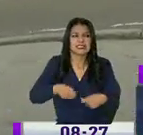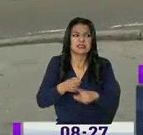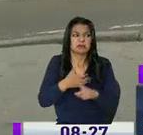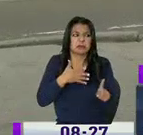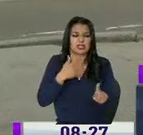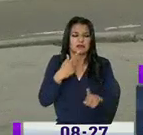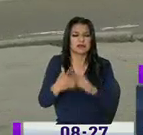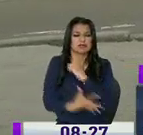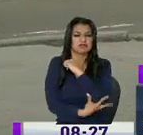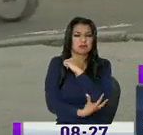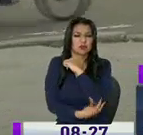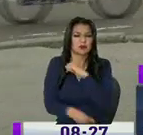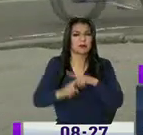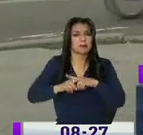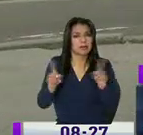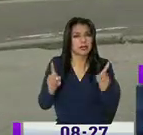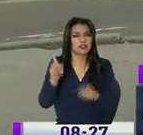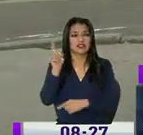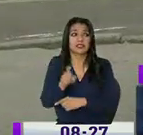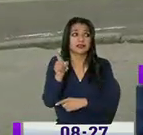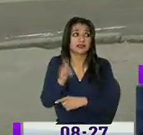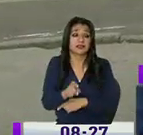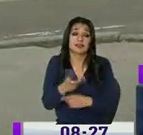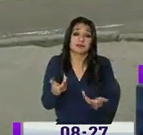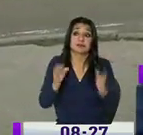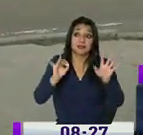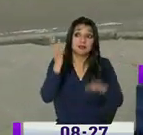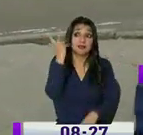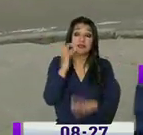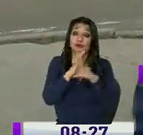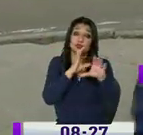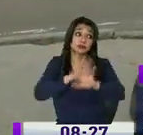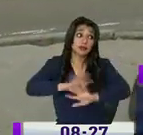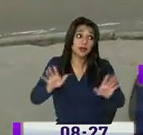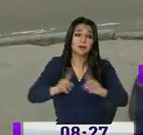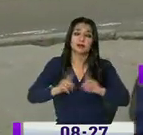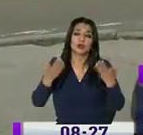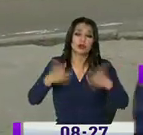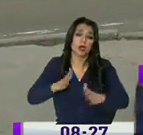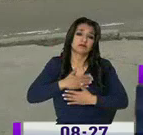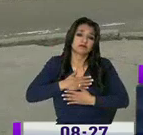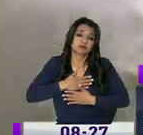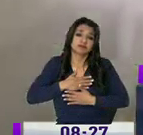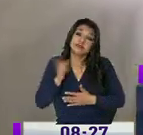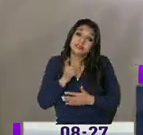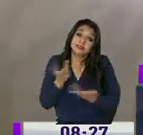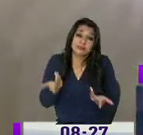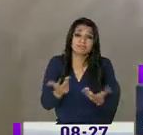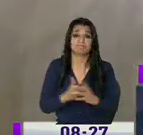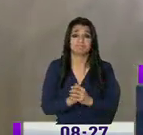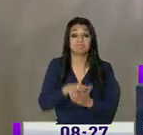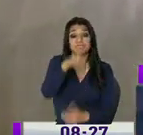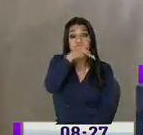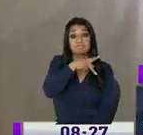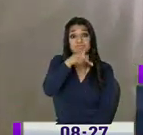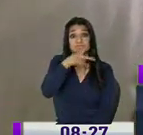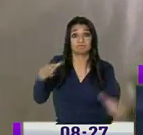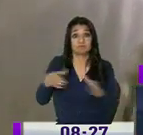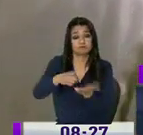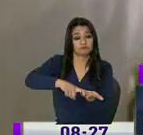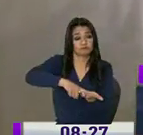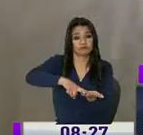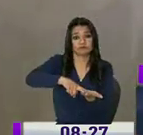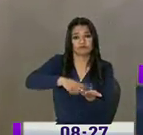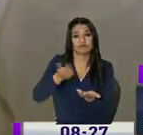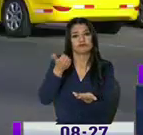pero la necesidad, pasamos 7 días sin bus, pero al fin, yo creo que es justo. En Puerto Viejo, tras una reunión mantenida la noche